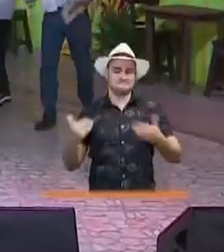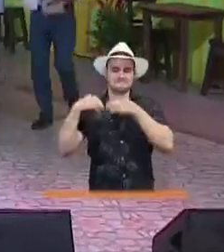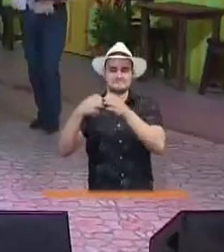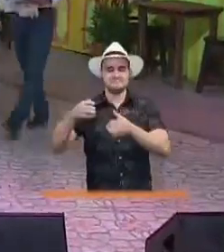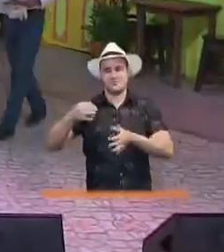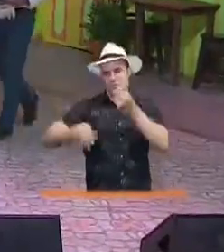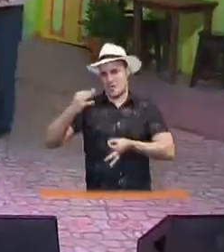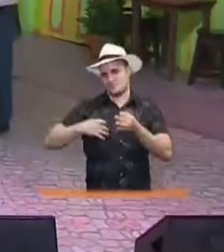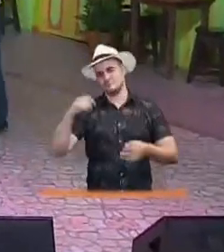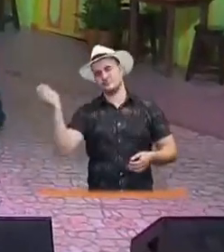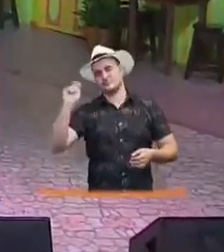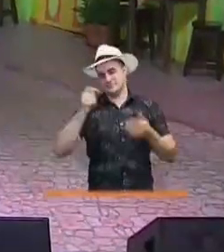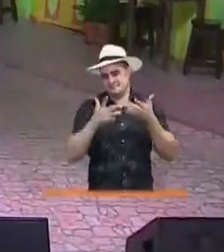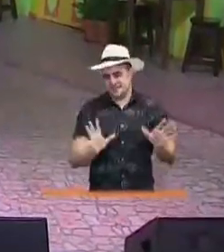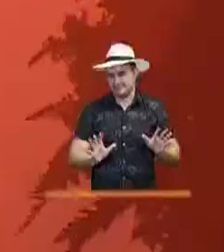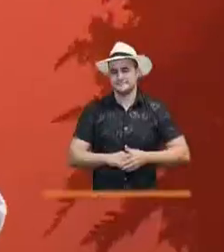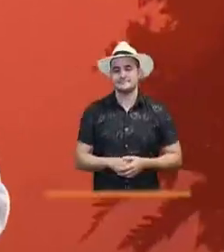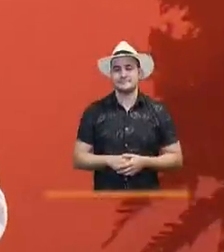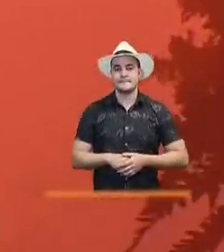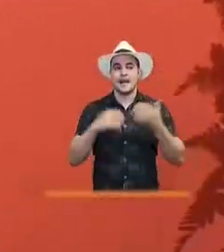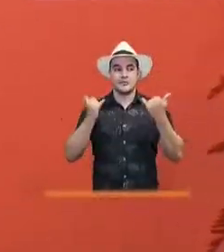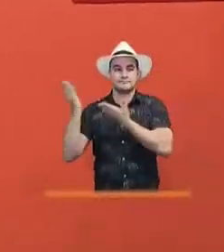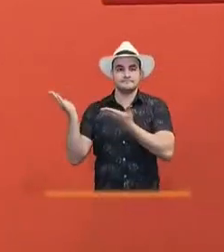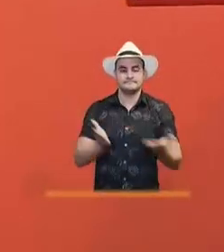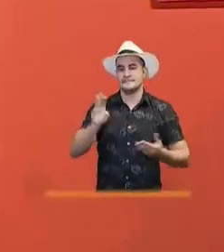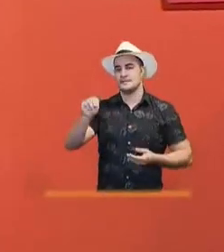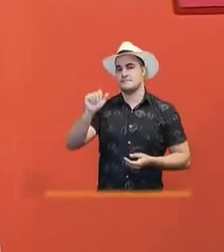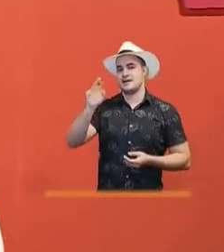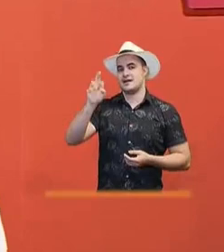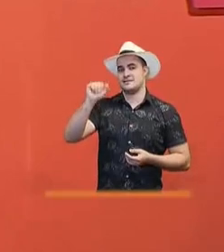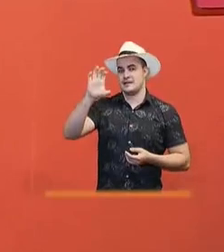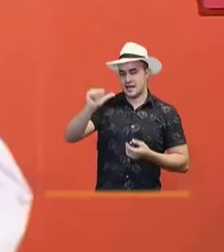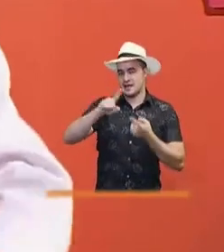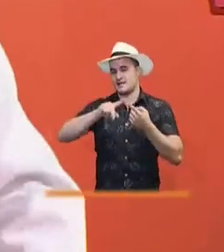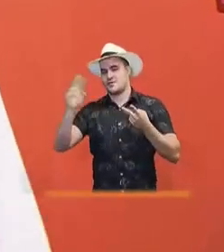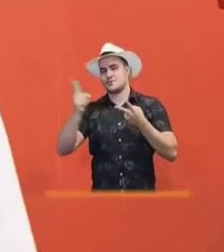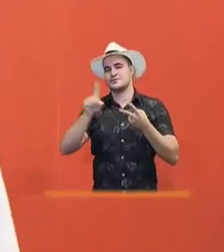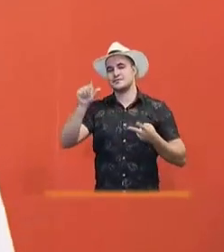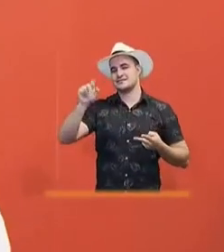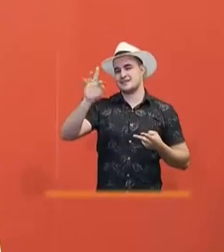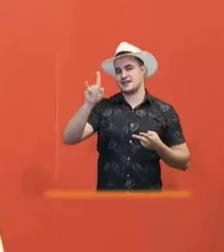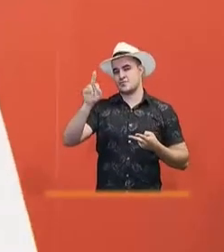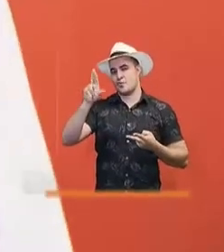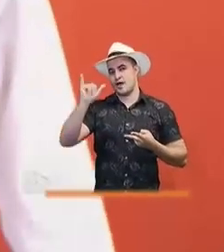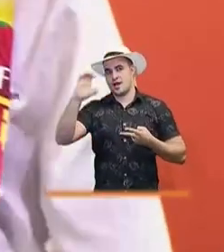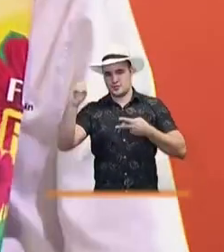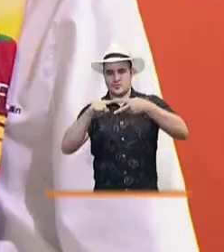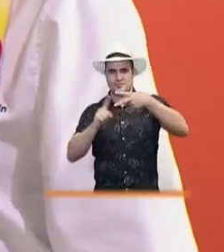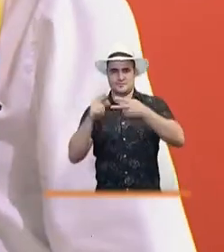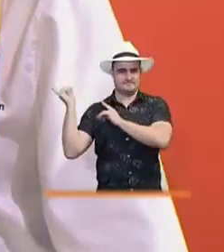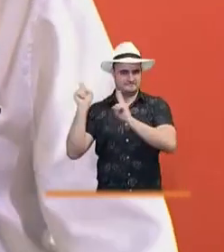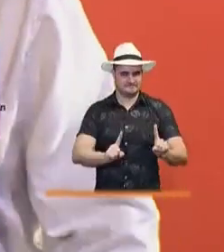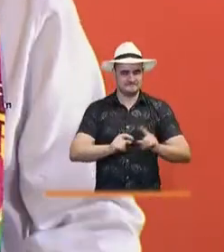calificador. Llamamos a el trovador Matraca y el del santuario Tutti Frutti, también conocido como el brujo de Montañita,